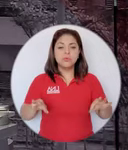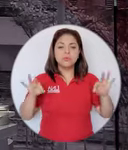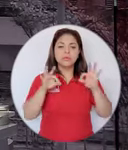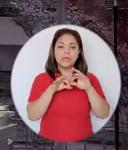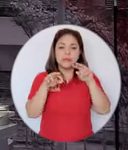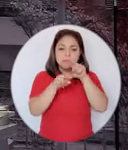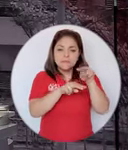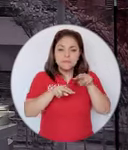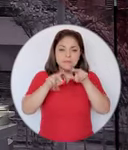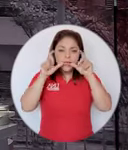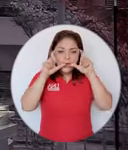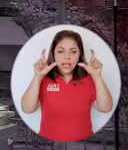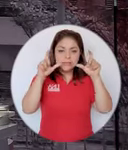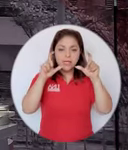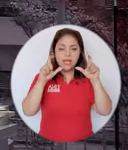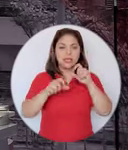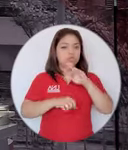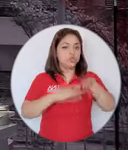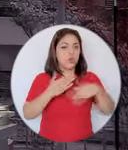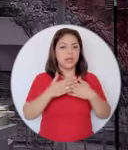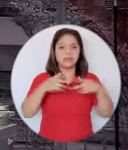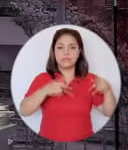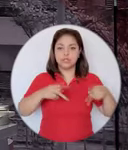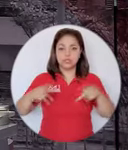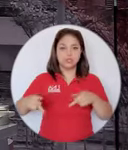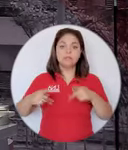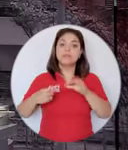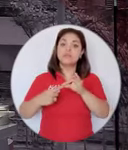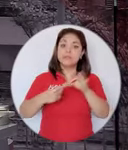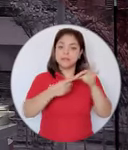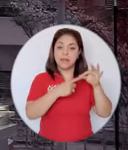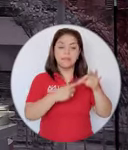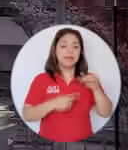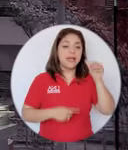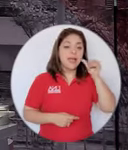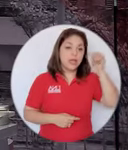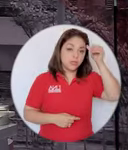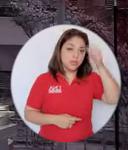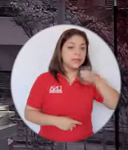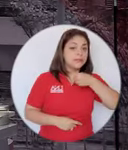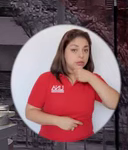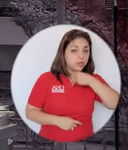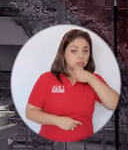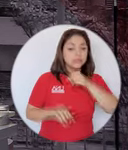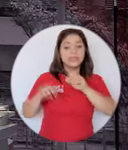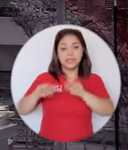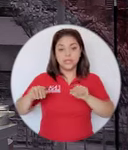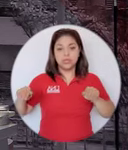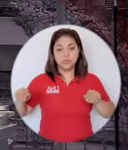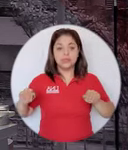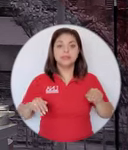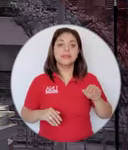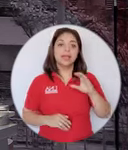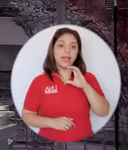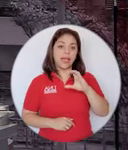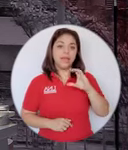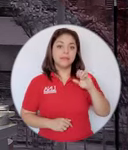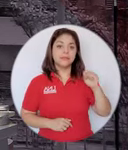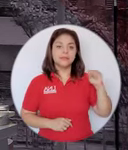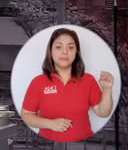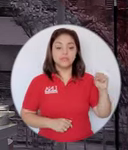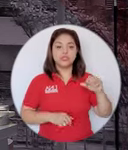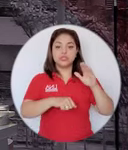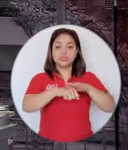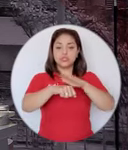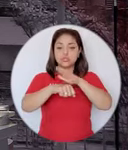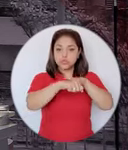todo mantener una vigilancia en todos los rangos de edad, pero sobre todo, ¿verdad?, con las personas adultas mayores y los niños y niñas, pues